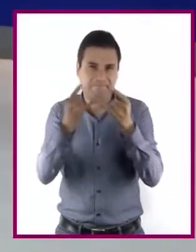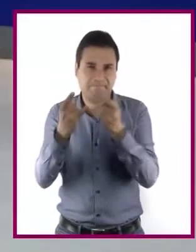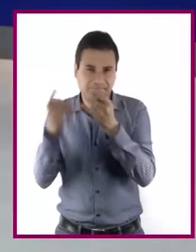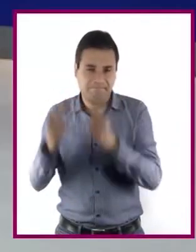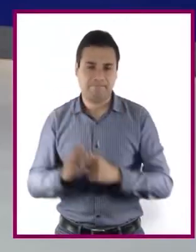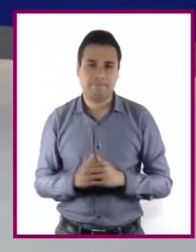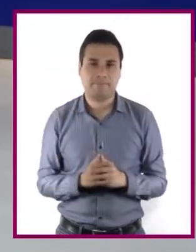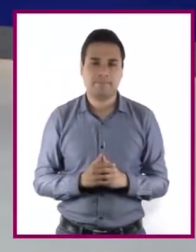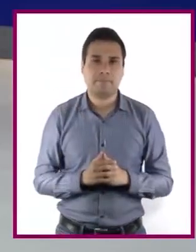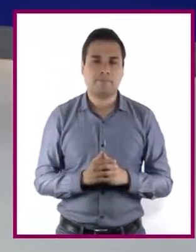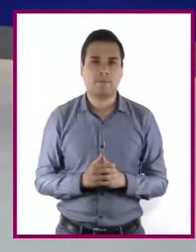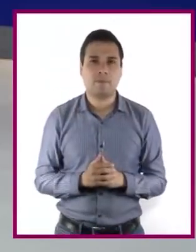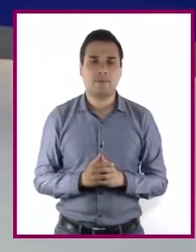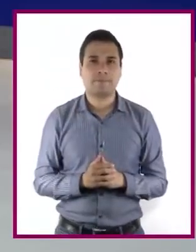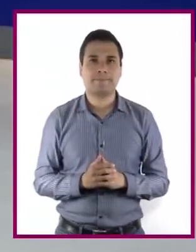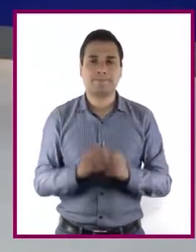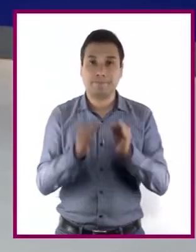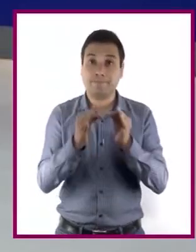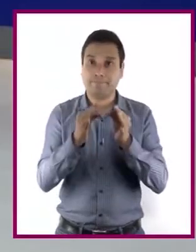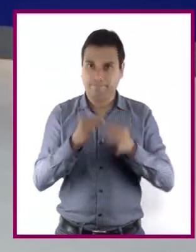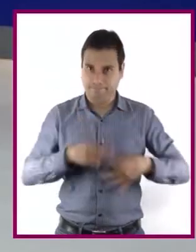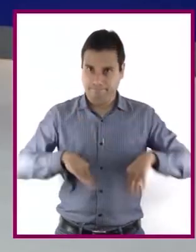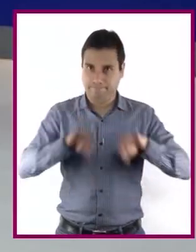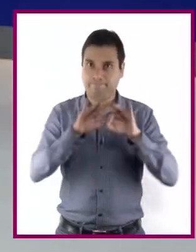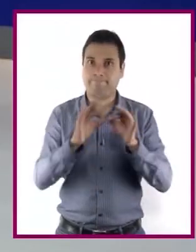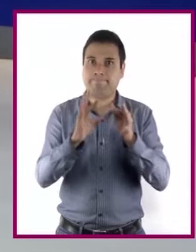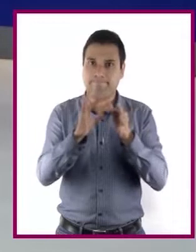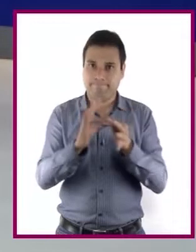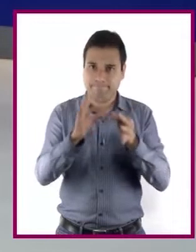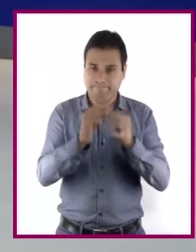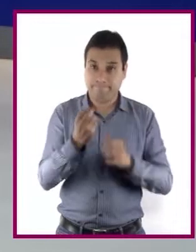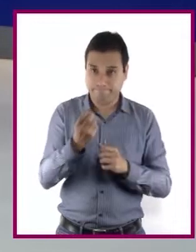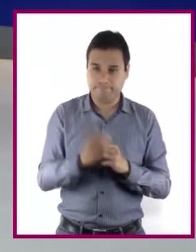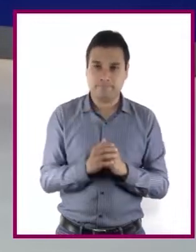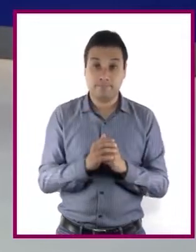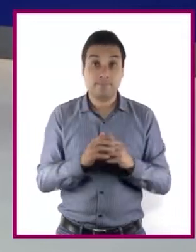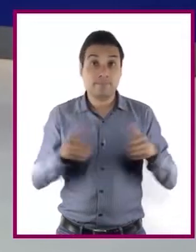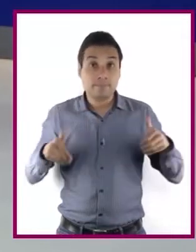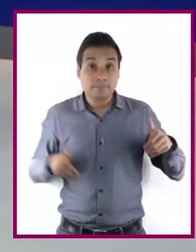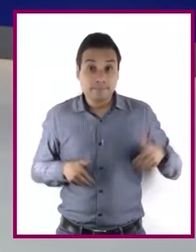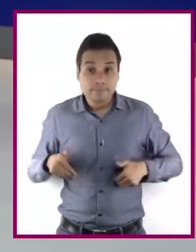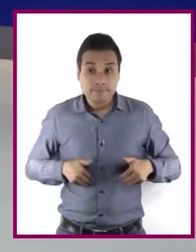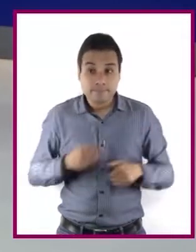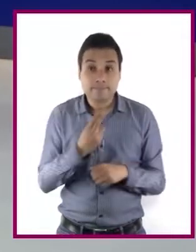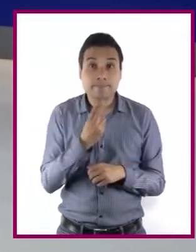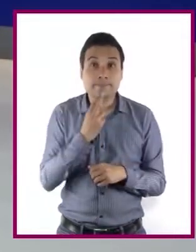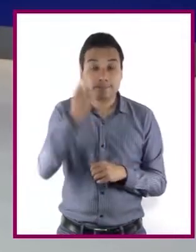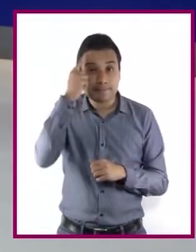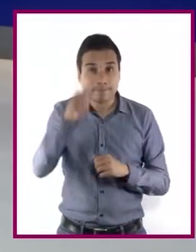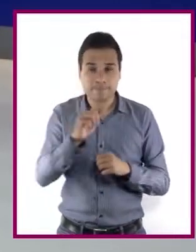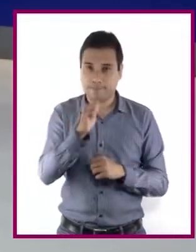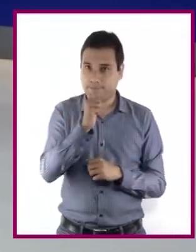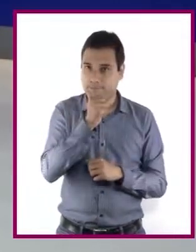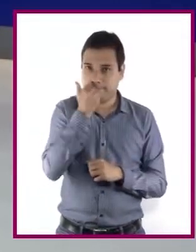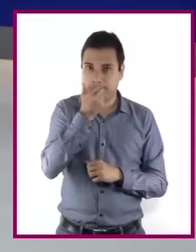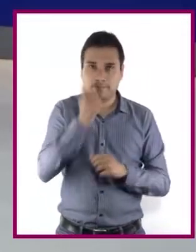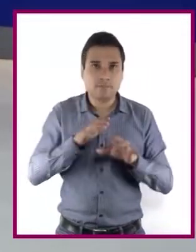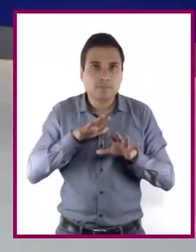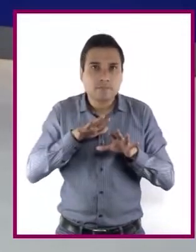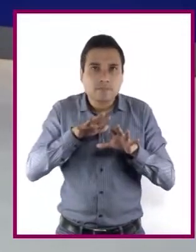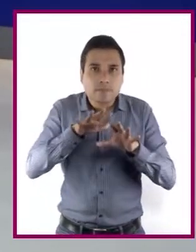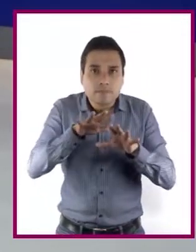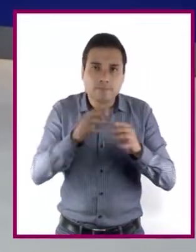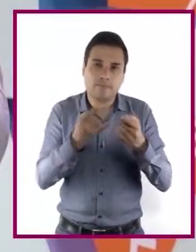escena. Es importante resaltar este último punto, pues el teatro es un gran medio para acercar a los estudiantes a las grandes obras de